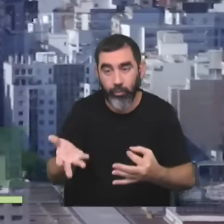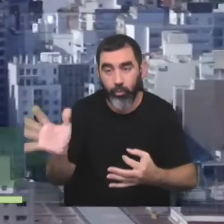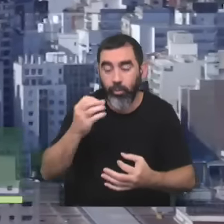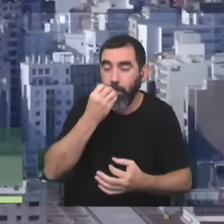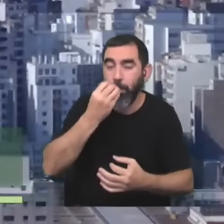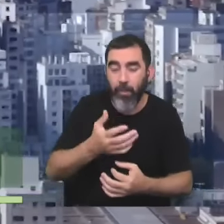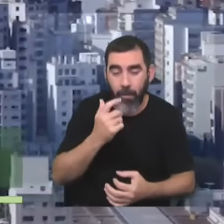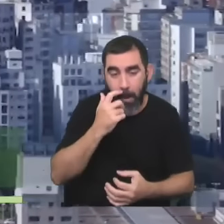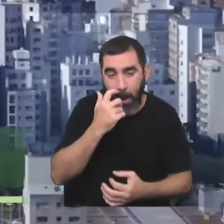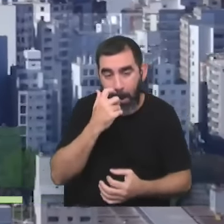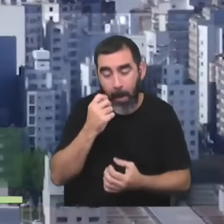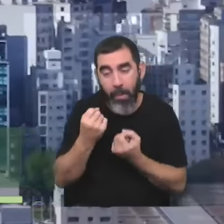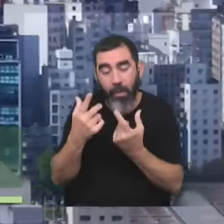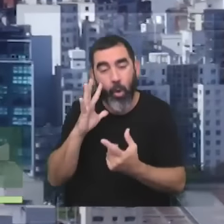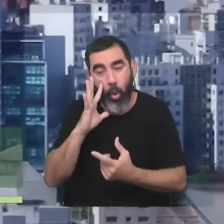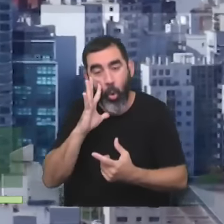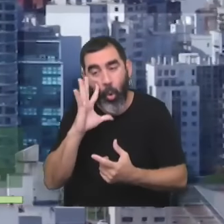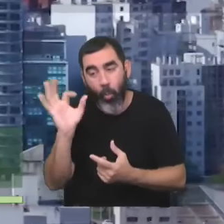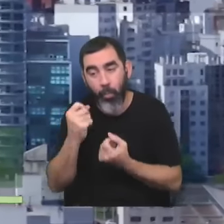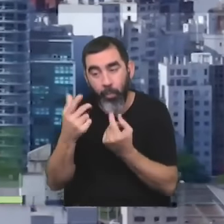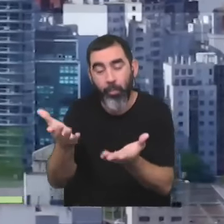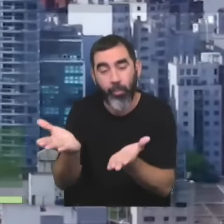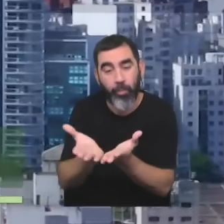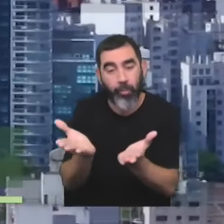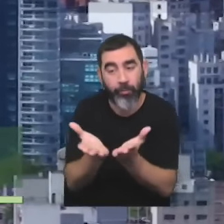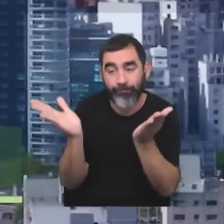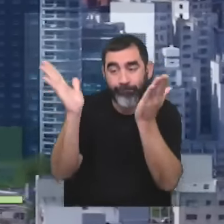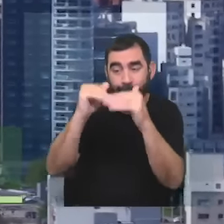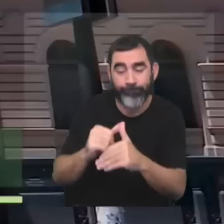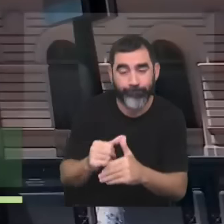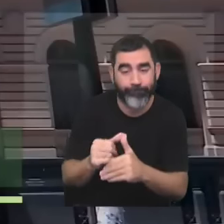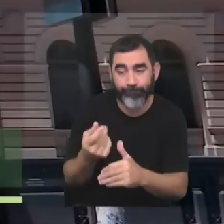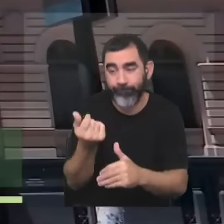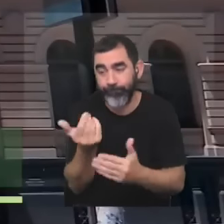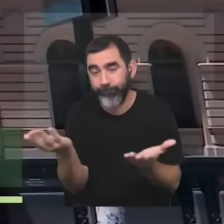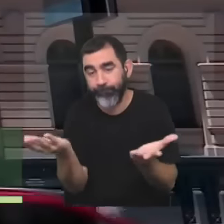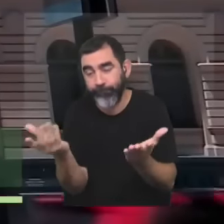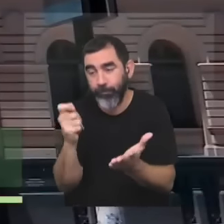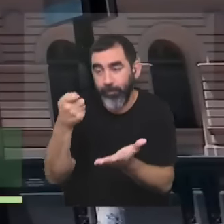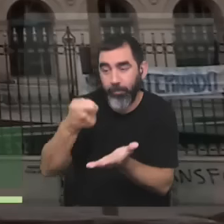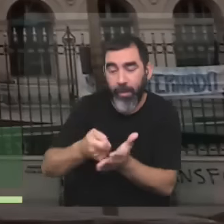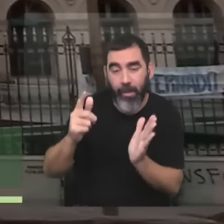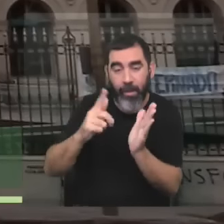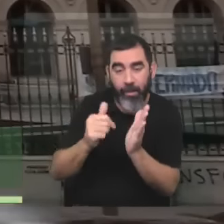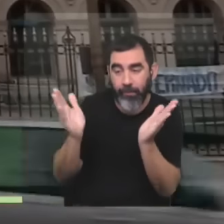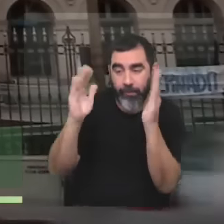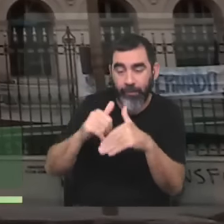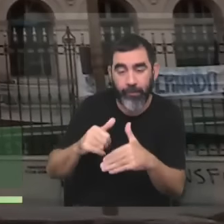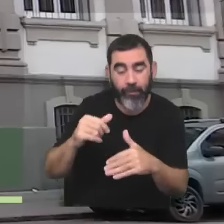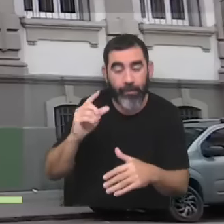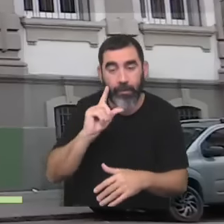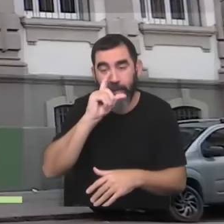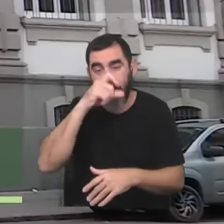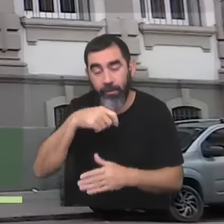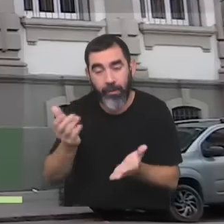y darle la oportunidad a todos aquellos estudiantes que no tienen posibilidades de de pagar su el alquiler de su vivienda cuando